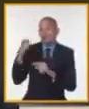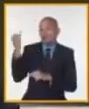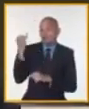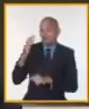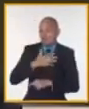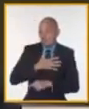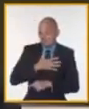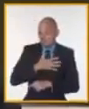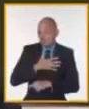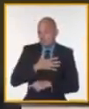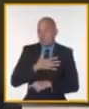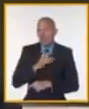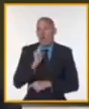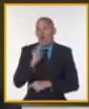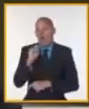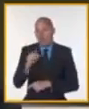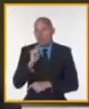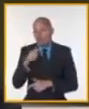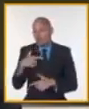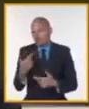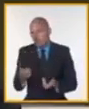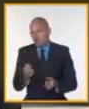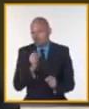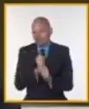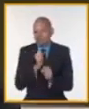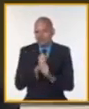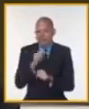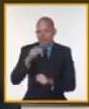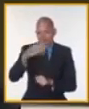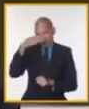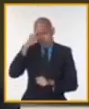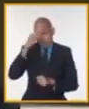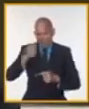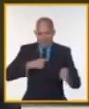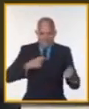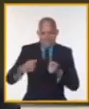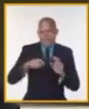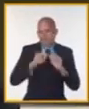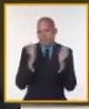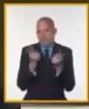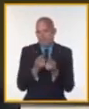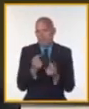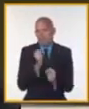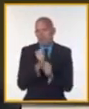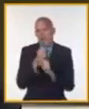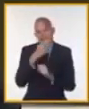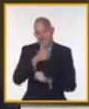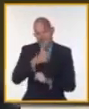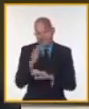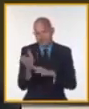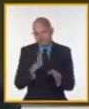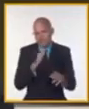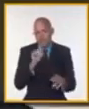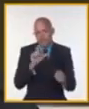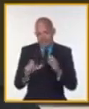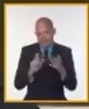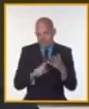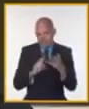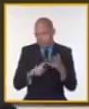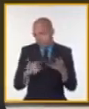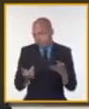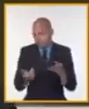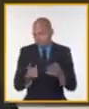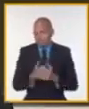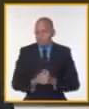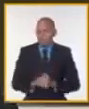esto cómo perfeccionamos el funcionamiento de la economía cubana en sentido general, y un cuarto componente que estas proyecciones